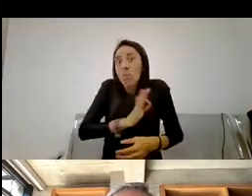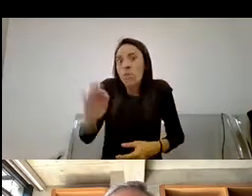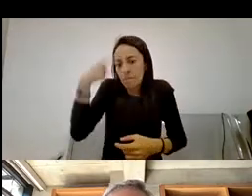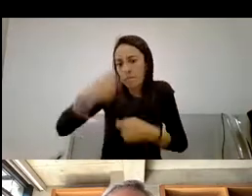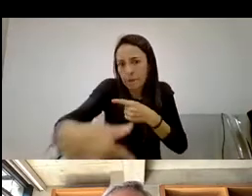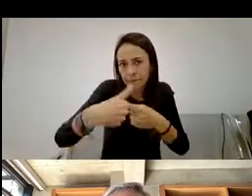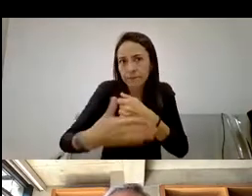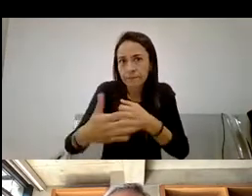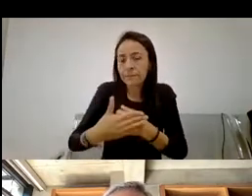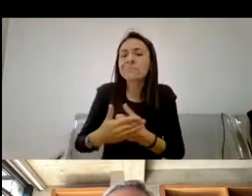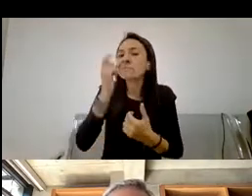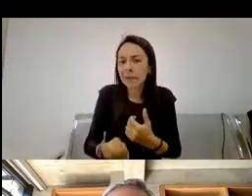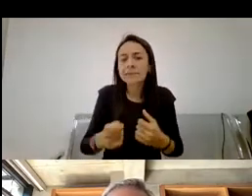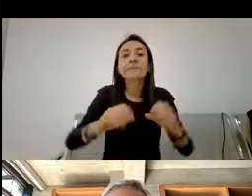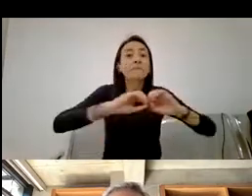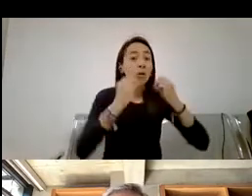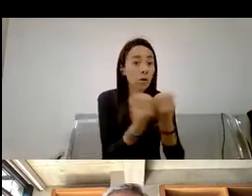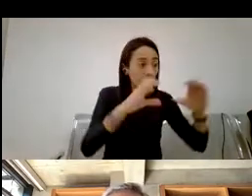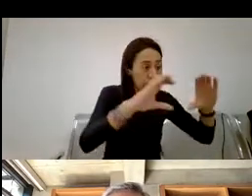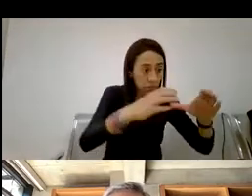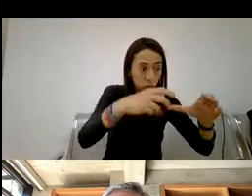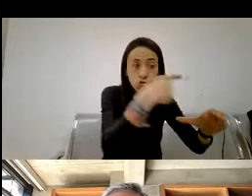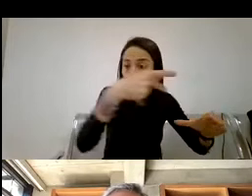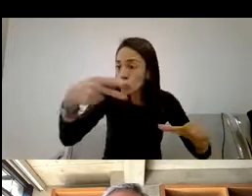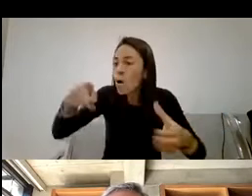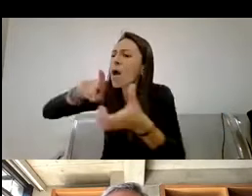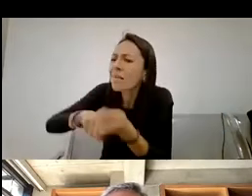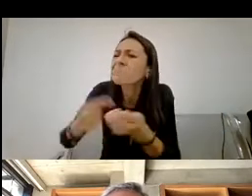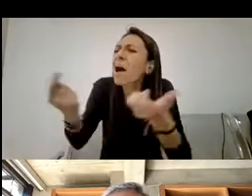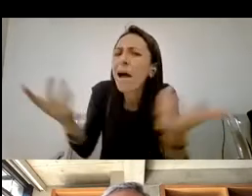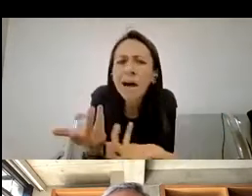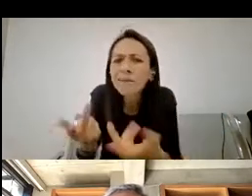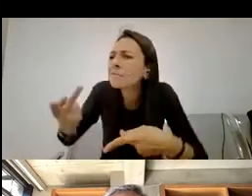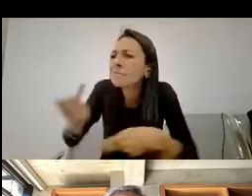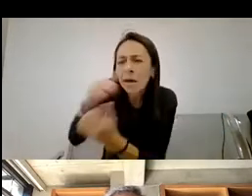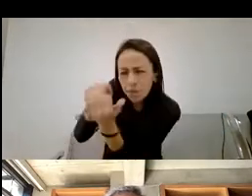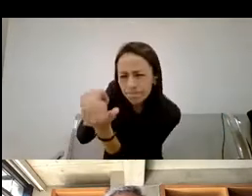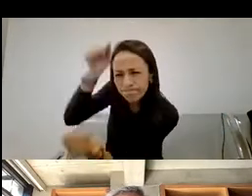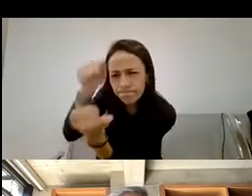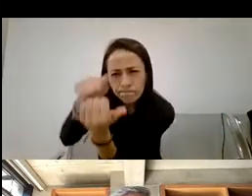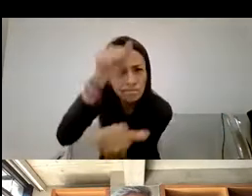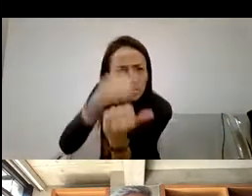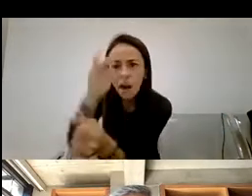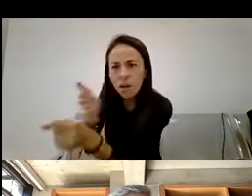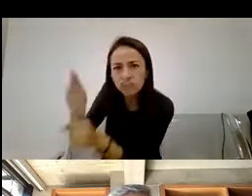Creo que esta parte es muy importante porque las acciones,